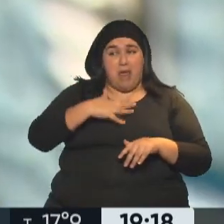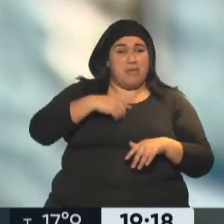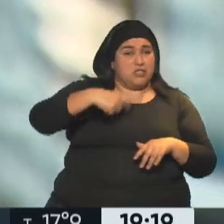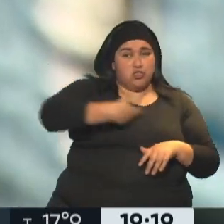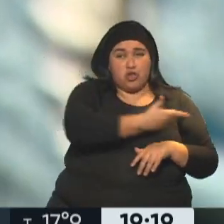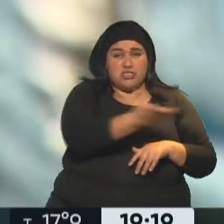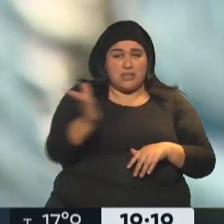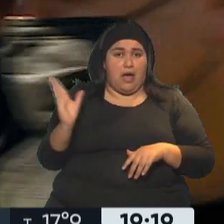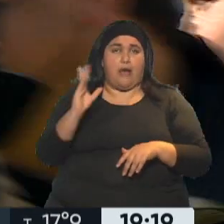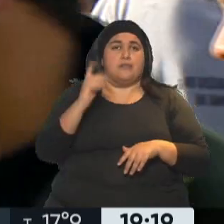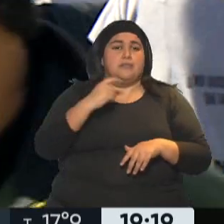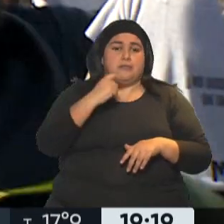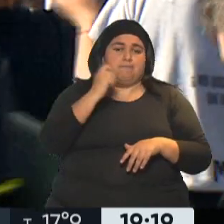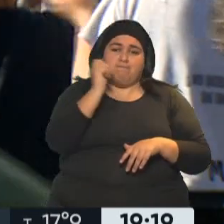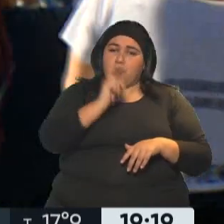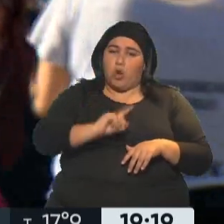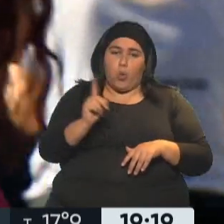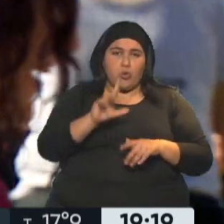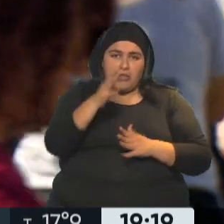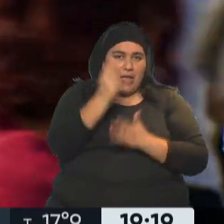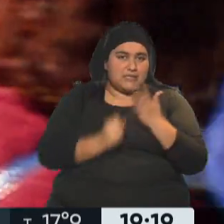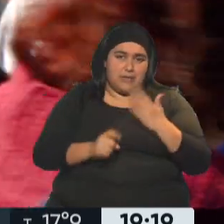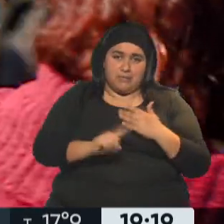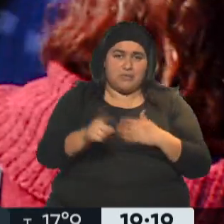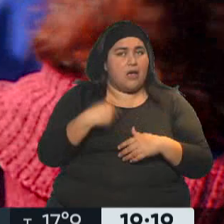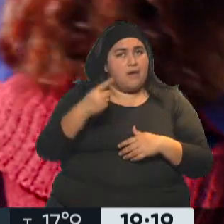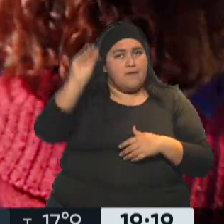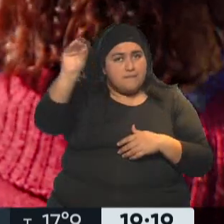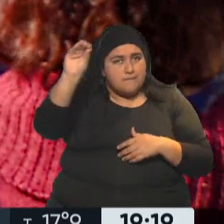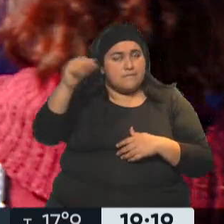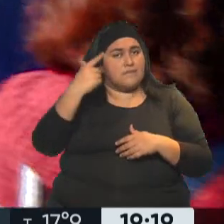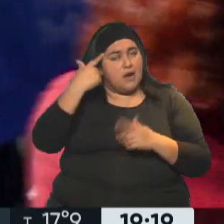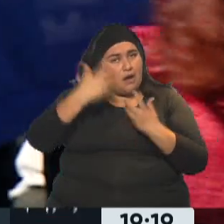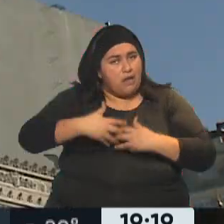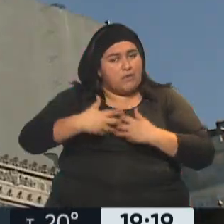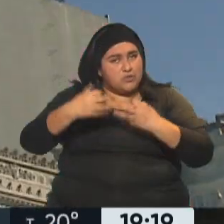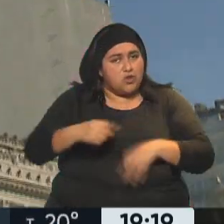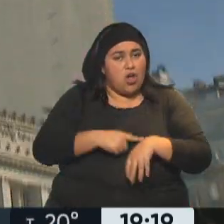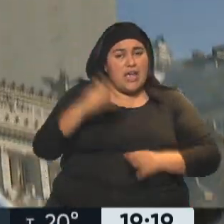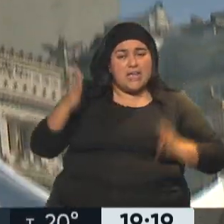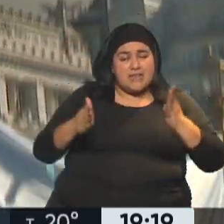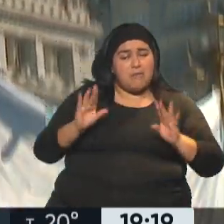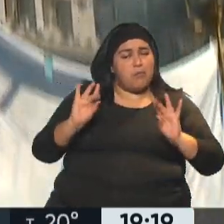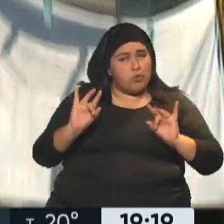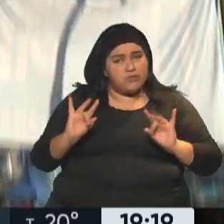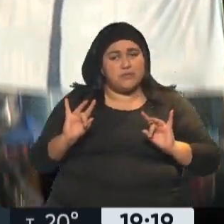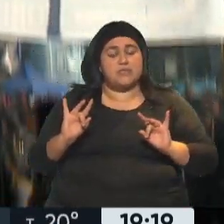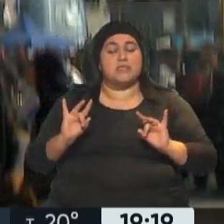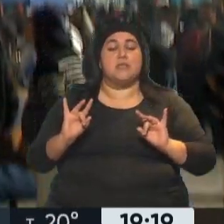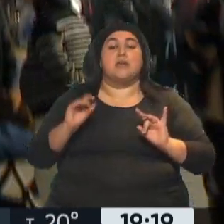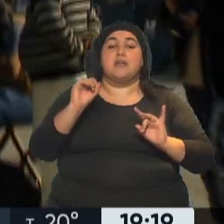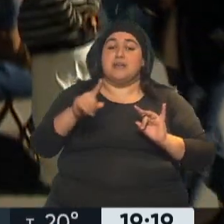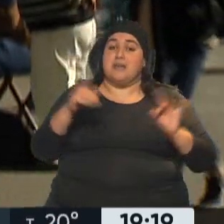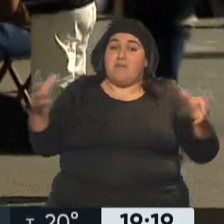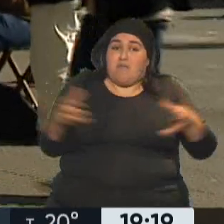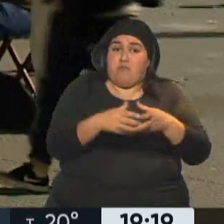ese nivel de extorsión. Llamamos a la reflexión. Creemos que son tiempos difíciles donde un puñado de grandes productores